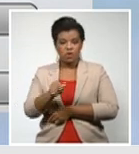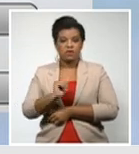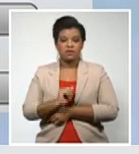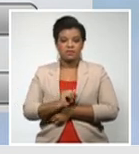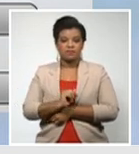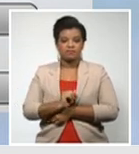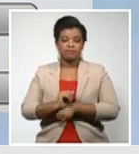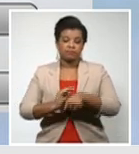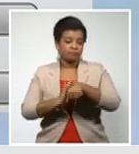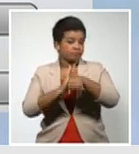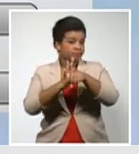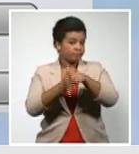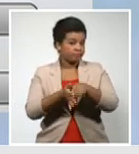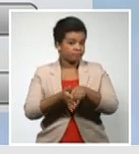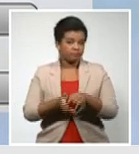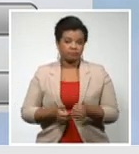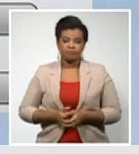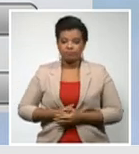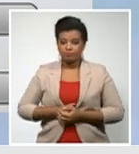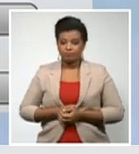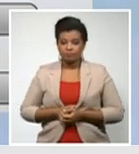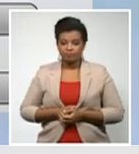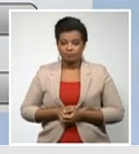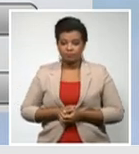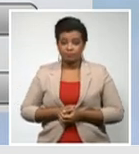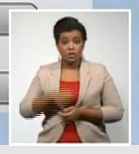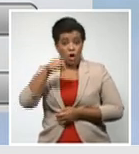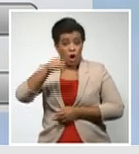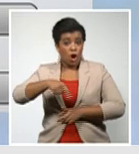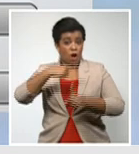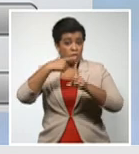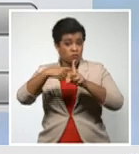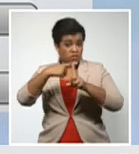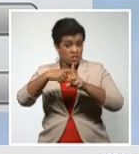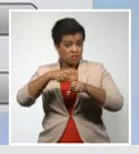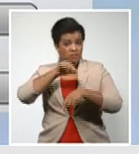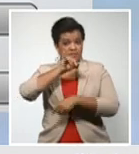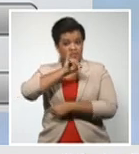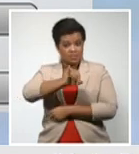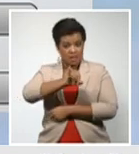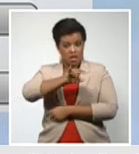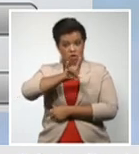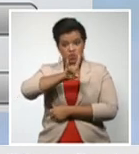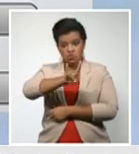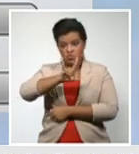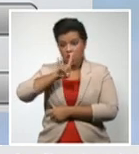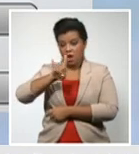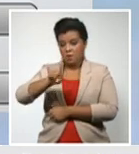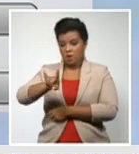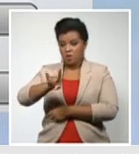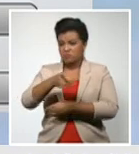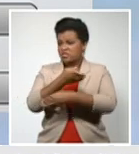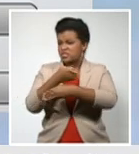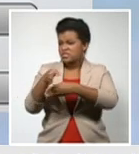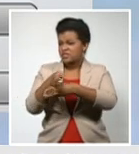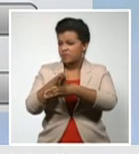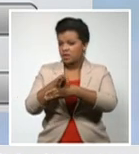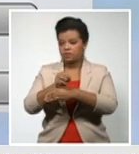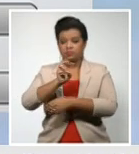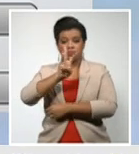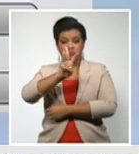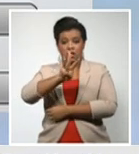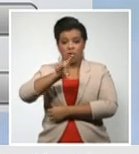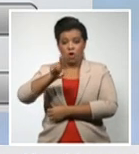la COVID-19. Este número de 699 da un